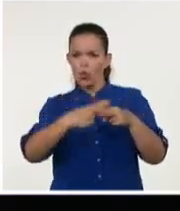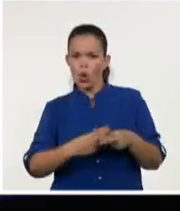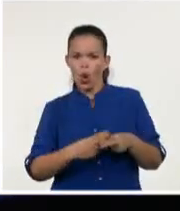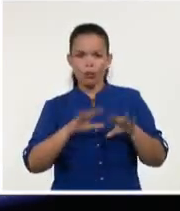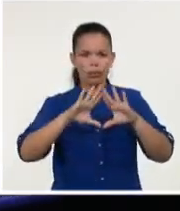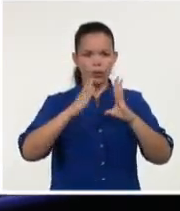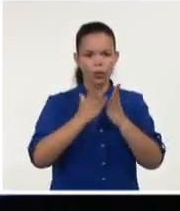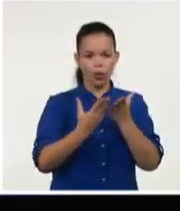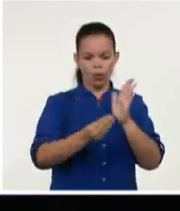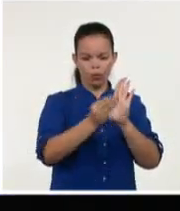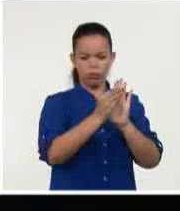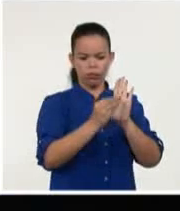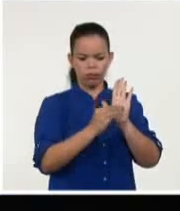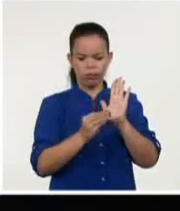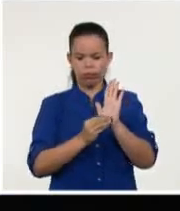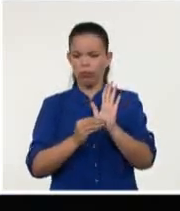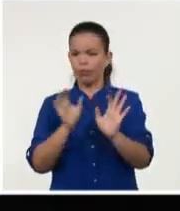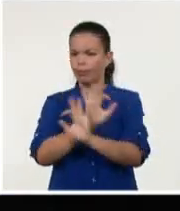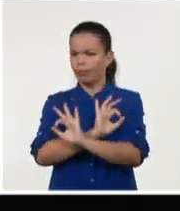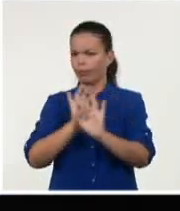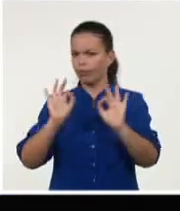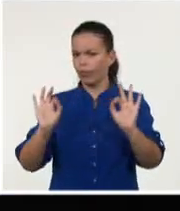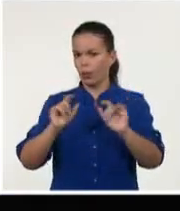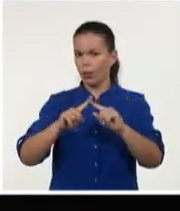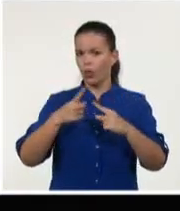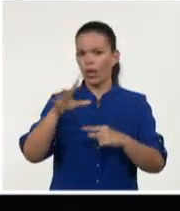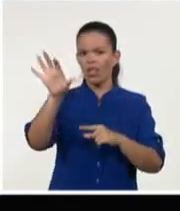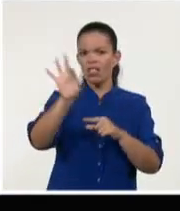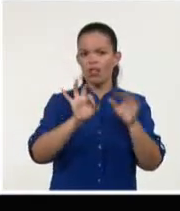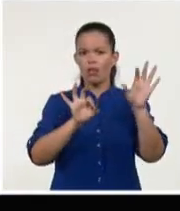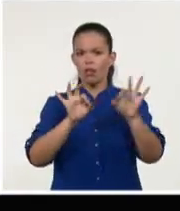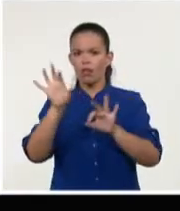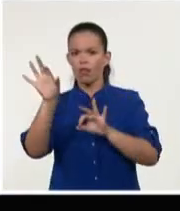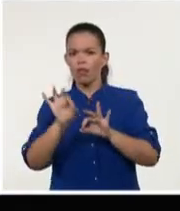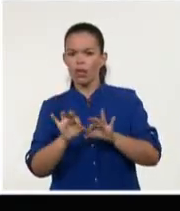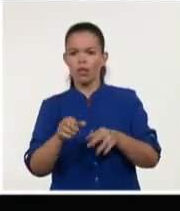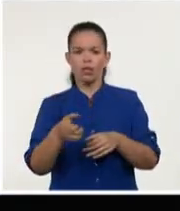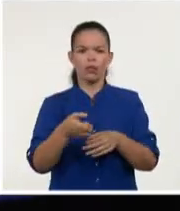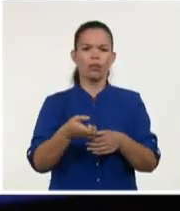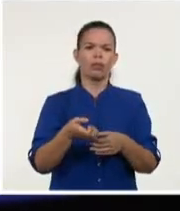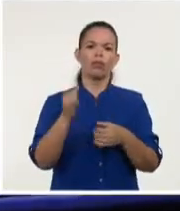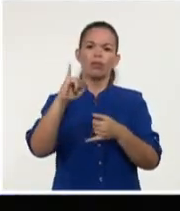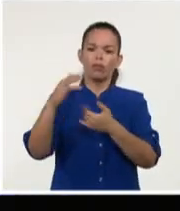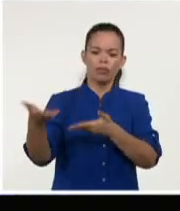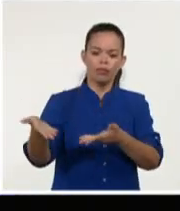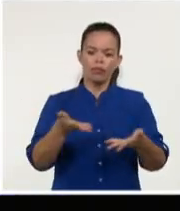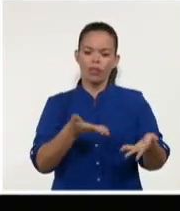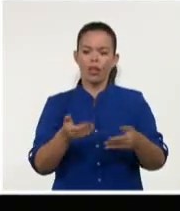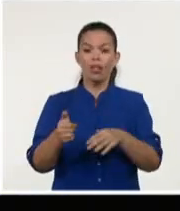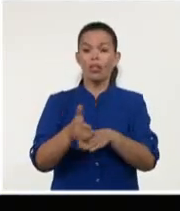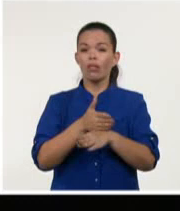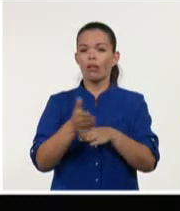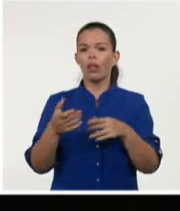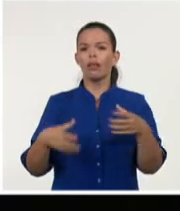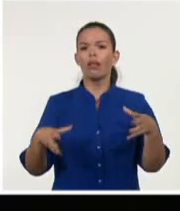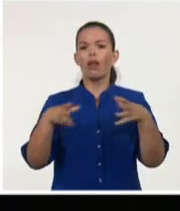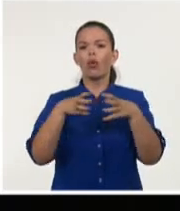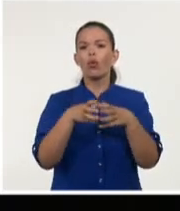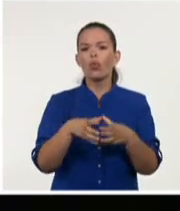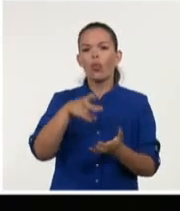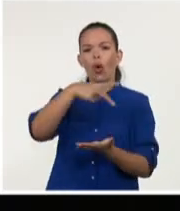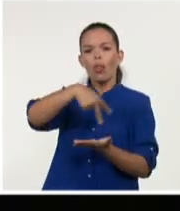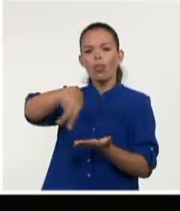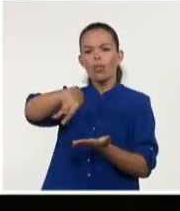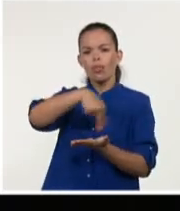estar invitando a compañías danzarias del país, que eso les dio el toque de contemporaneidad que queríamos dar como